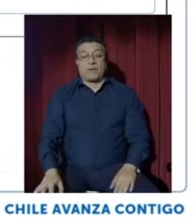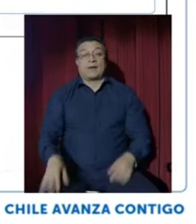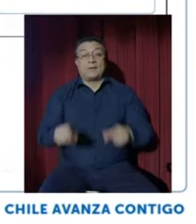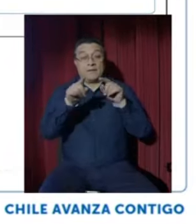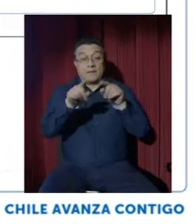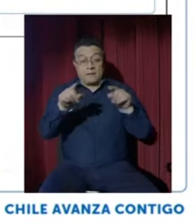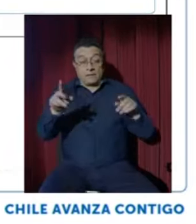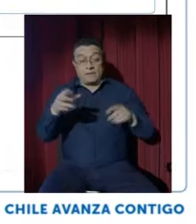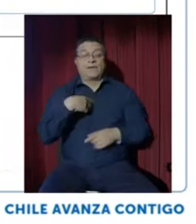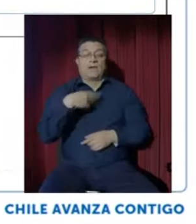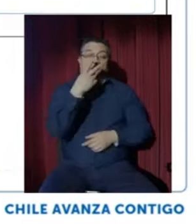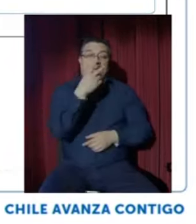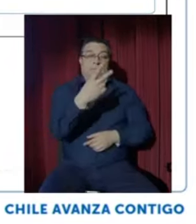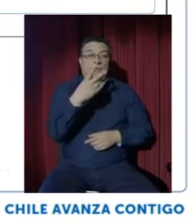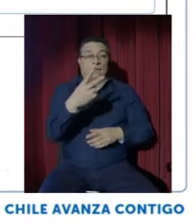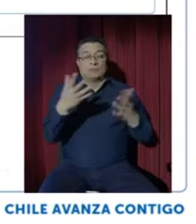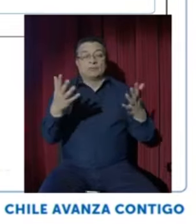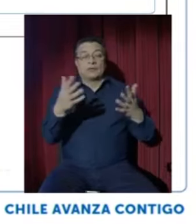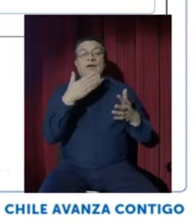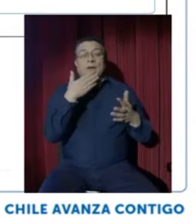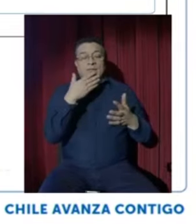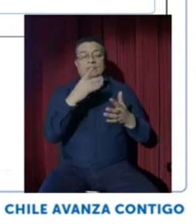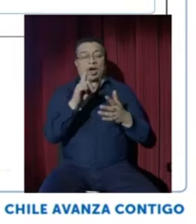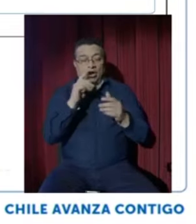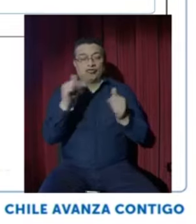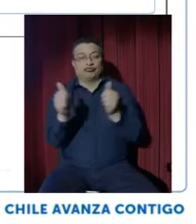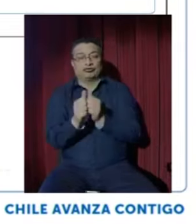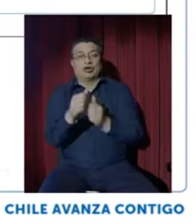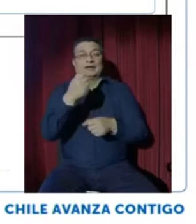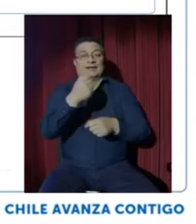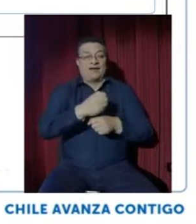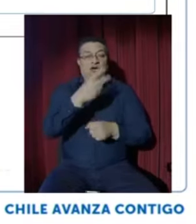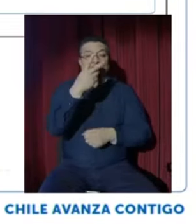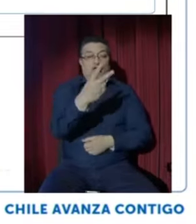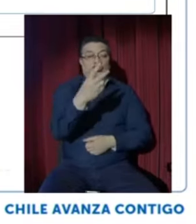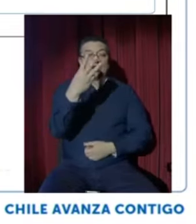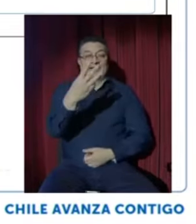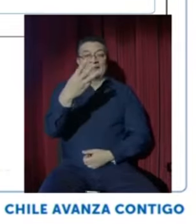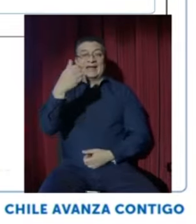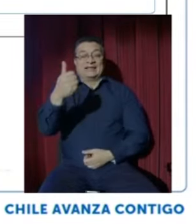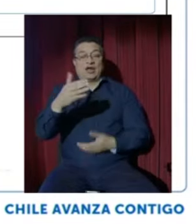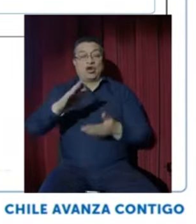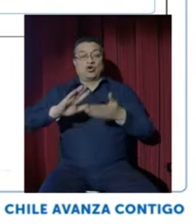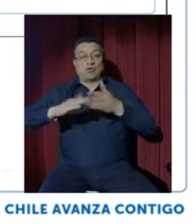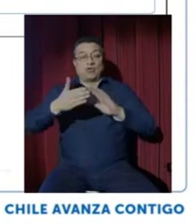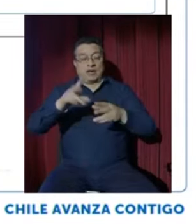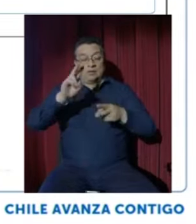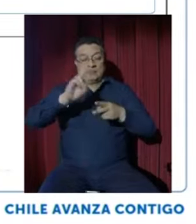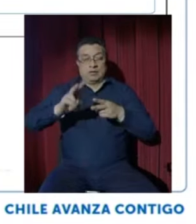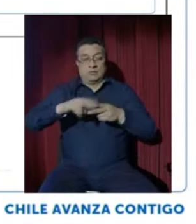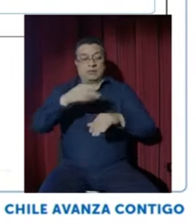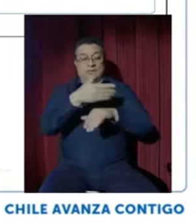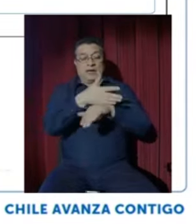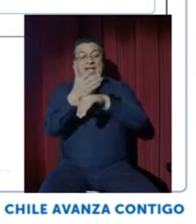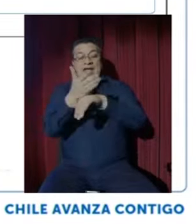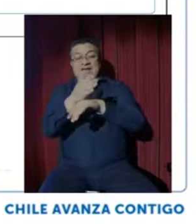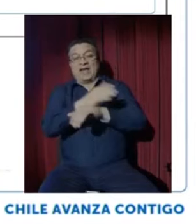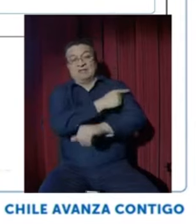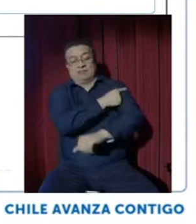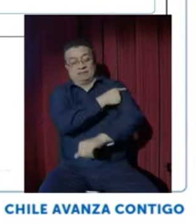y esto se ve también acompañado con el trabajo en 236 comunidades preparadas desde las regiones de arica hasta